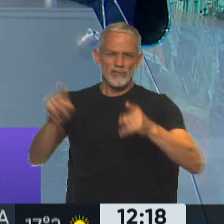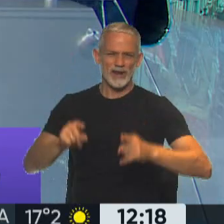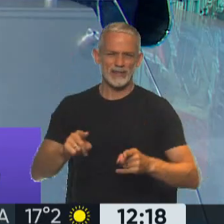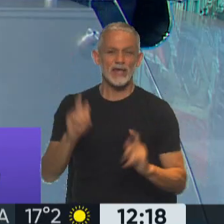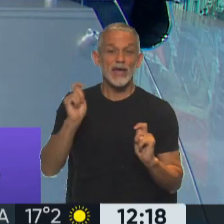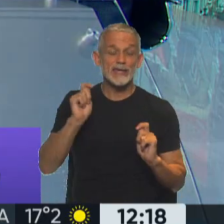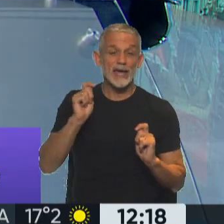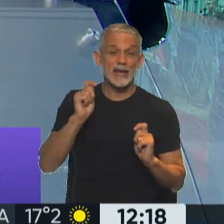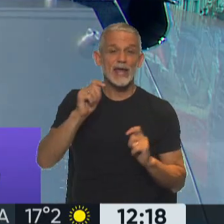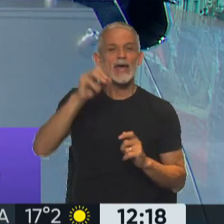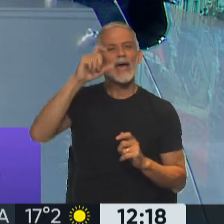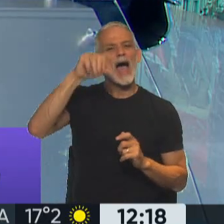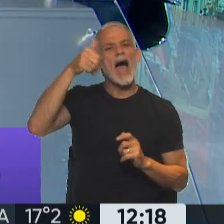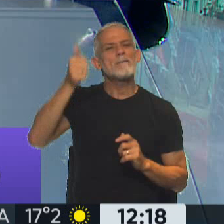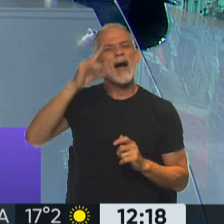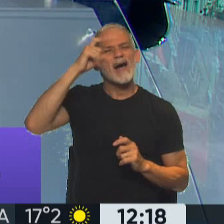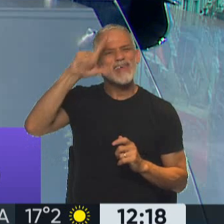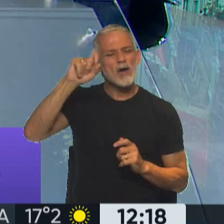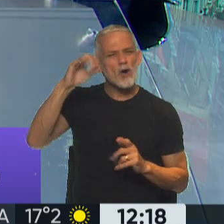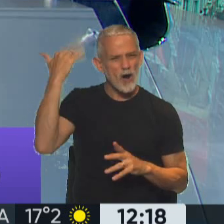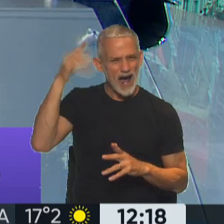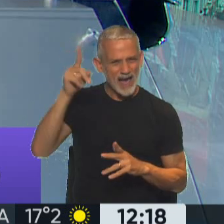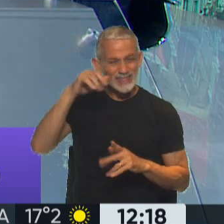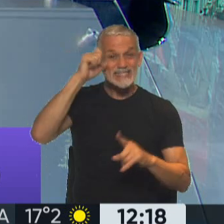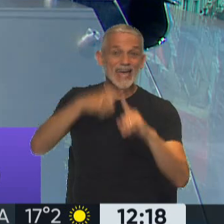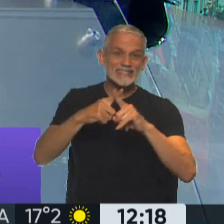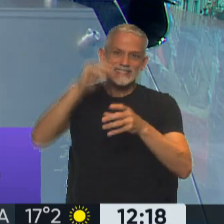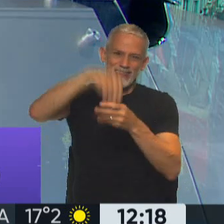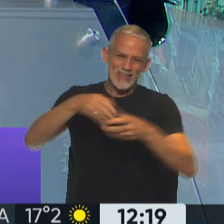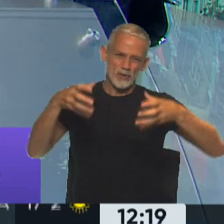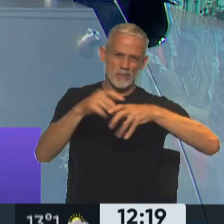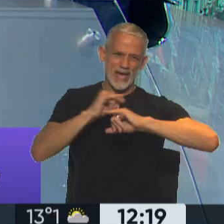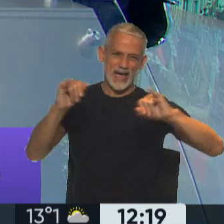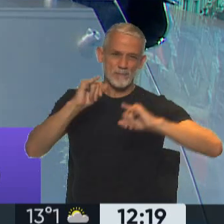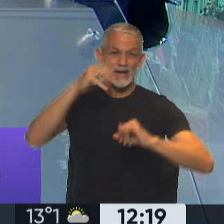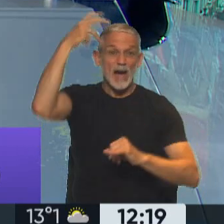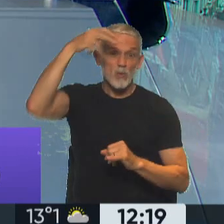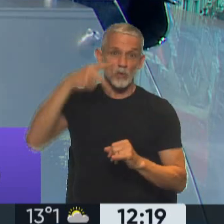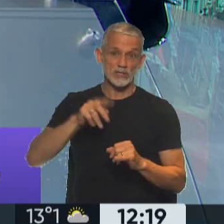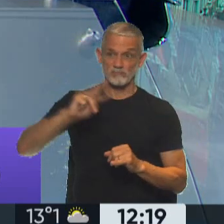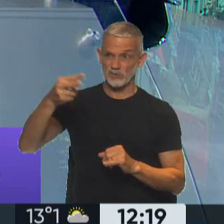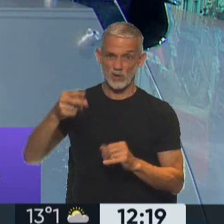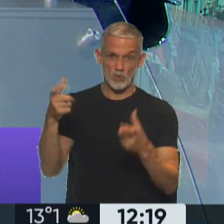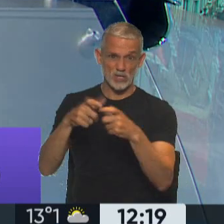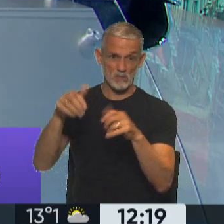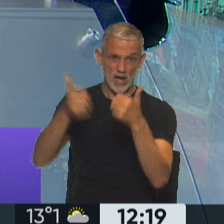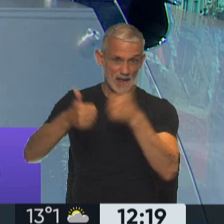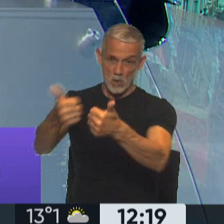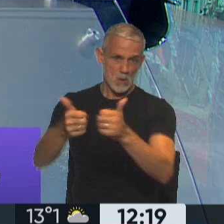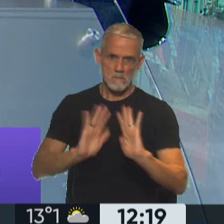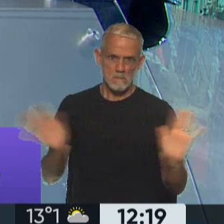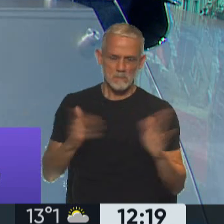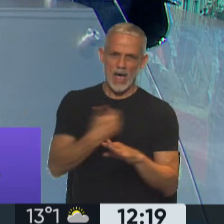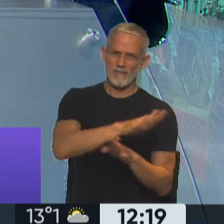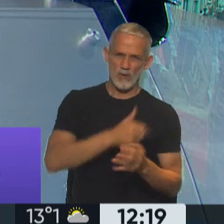caso aparece Eduardo Amadeo, que integró el equipo de campaña de Patricia Bullrich, digo integró porque quedó afuera de la segunda vuelta electoral, diciendo